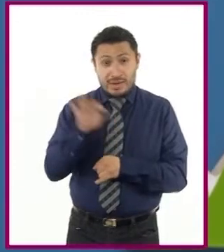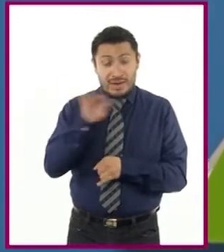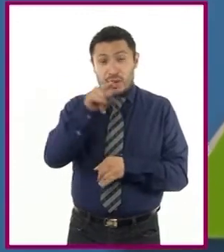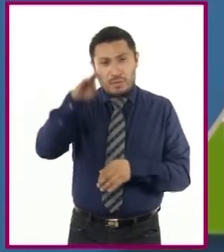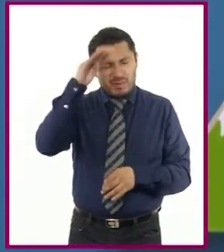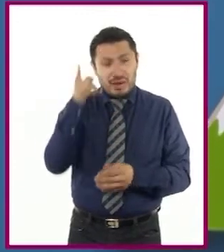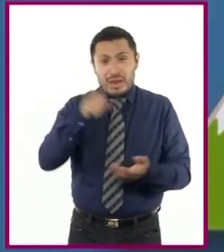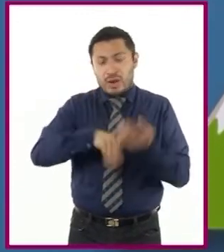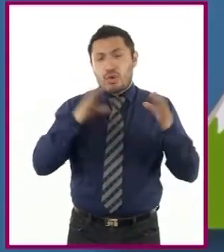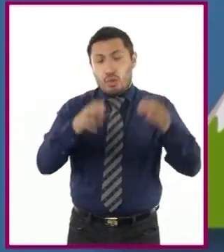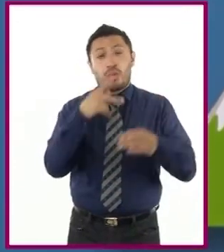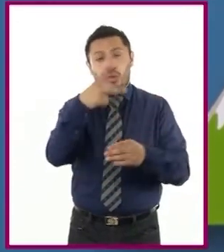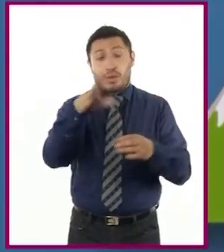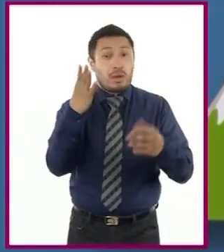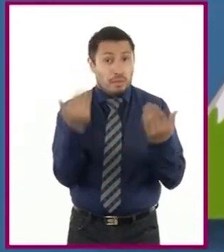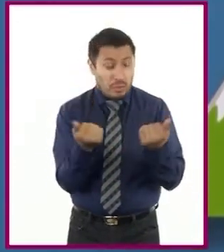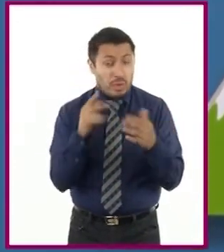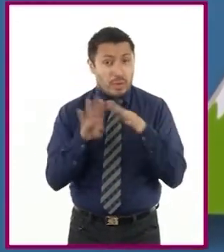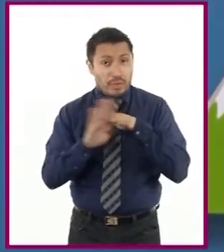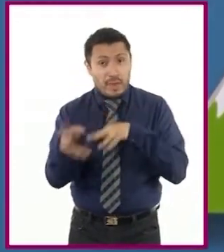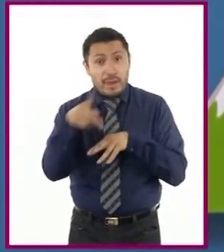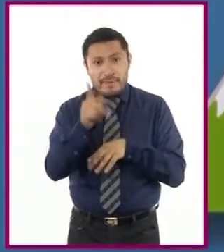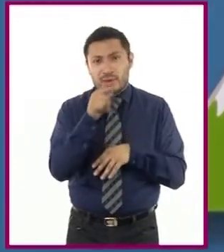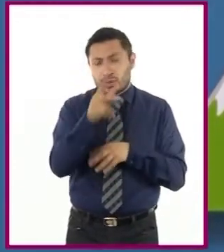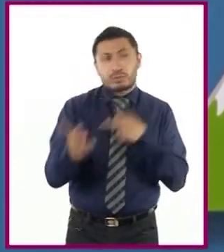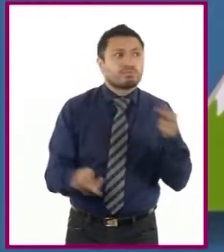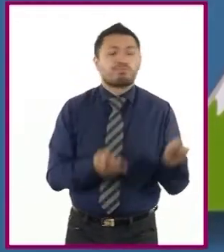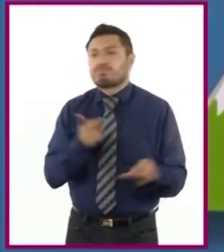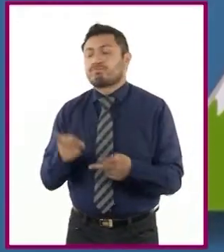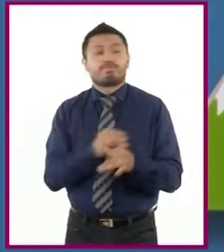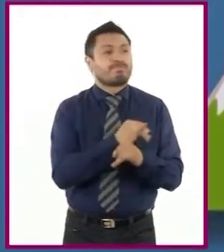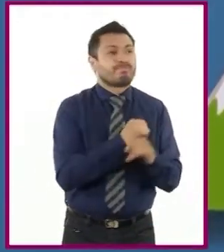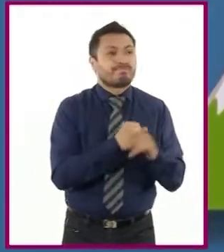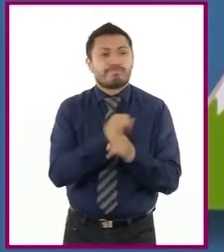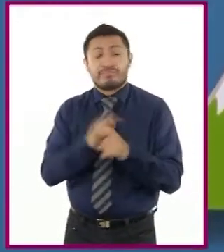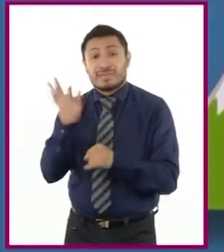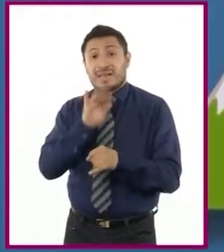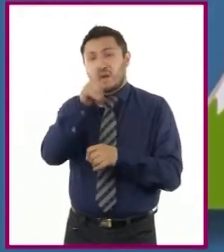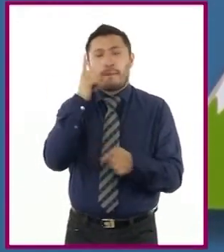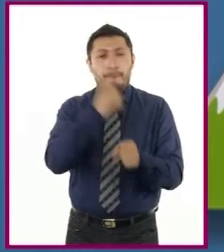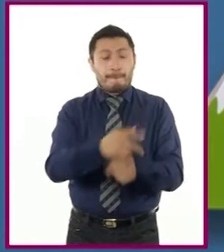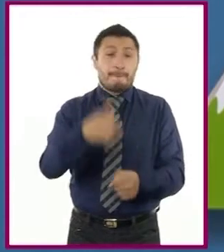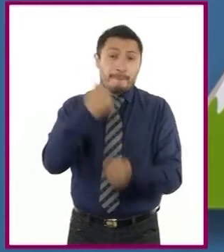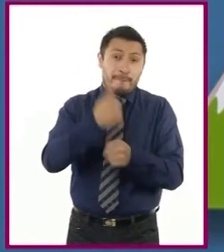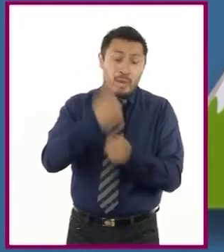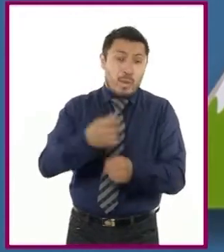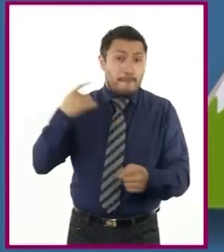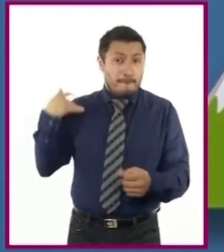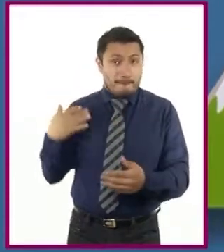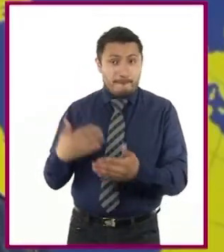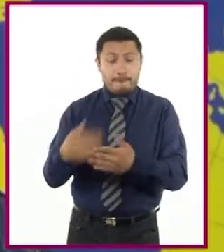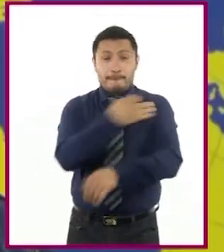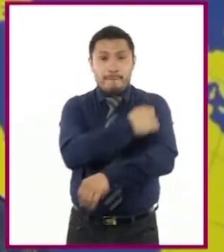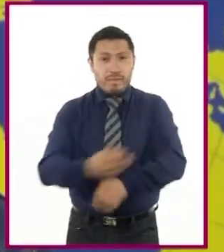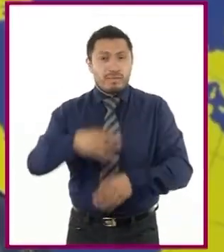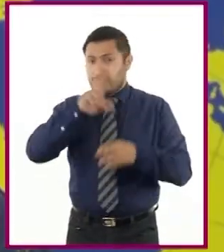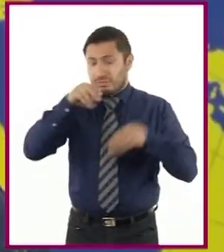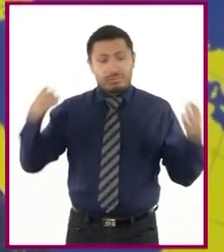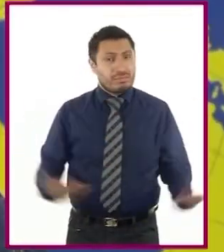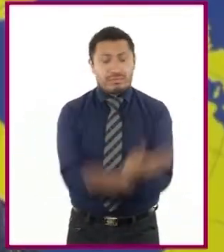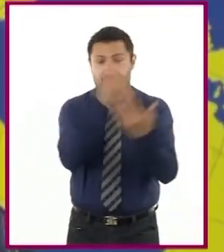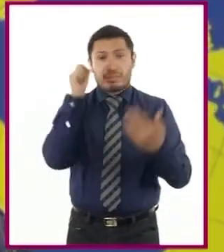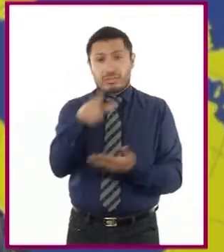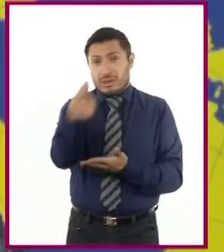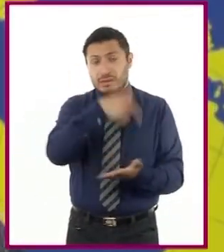la migración, pero si empiezan a preguntar, tal vez descubran que sus abuelos o parientes no nacieron en ese lugar. Pueden